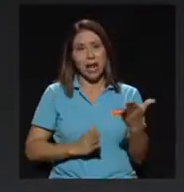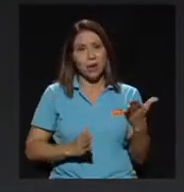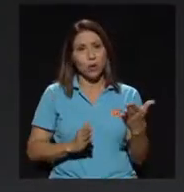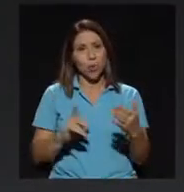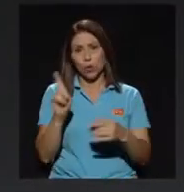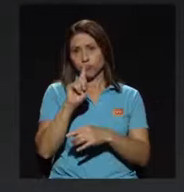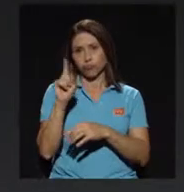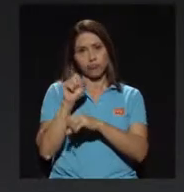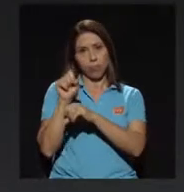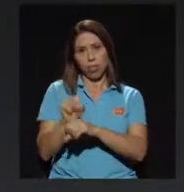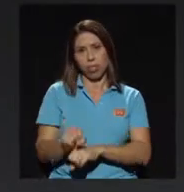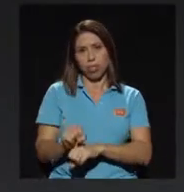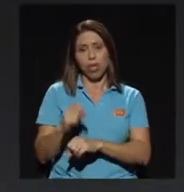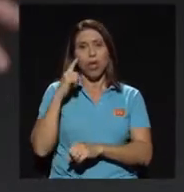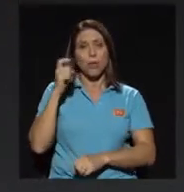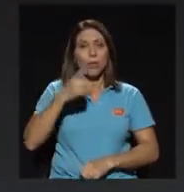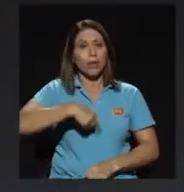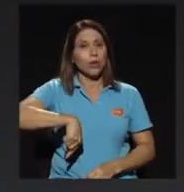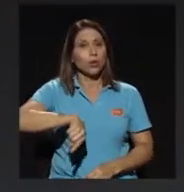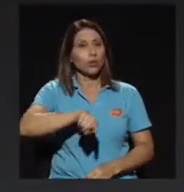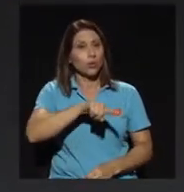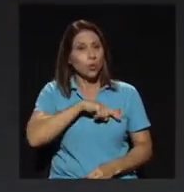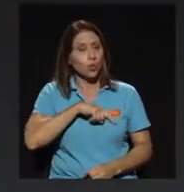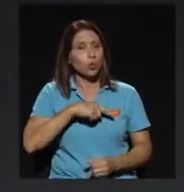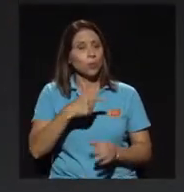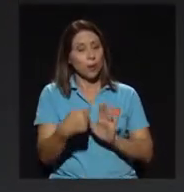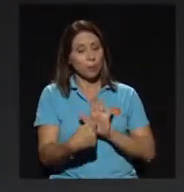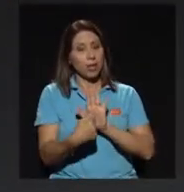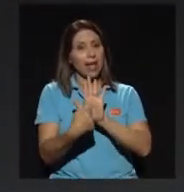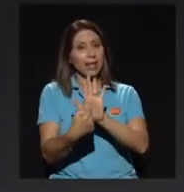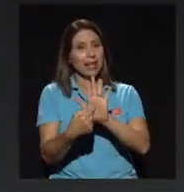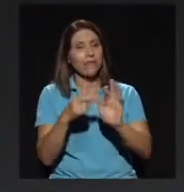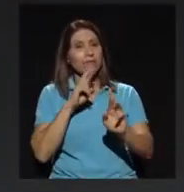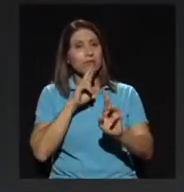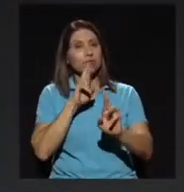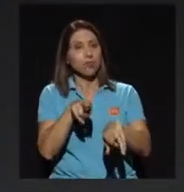inusual, porque vamos a traer resultados de